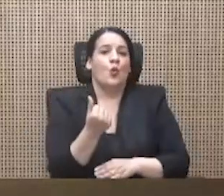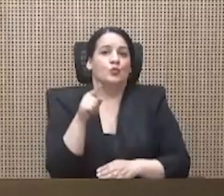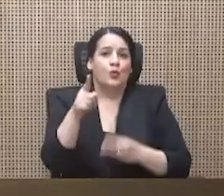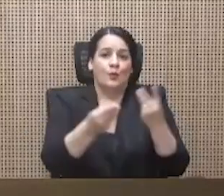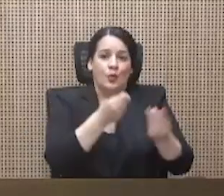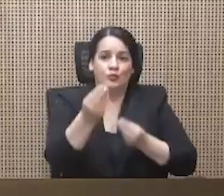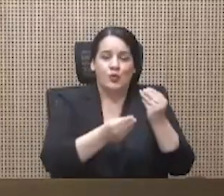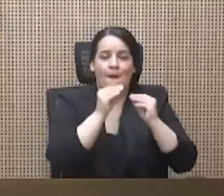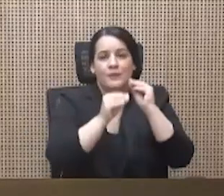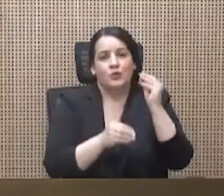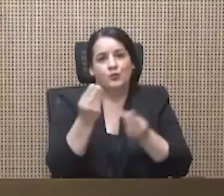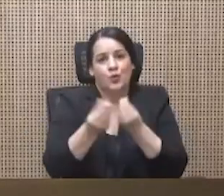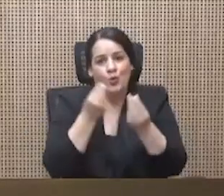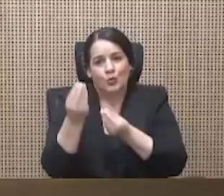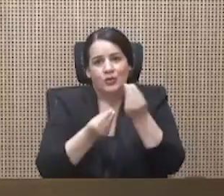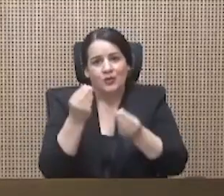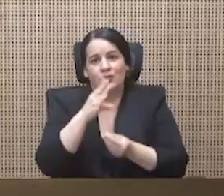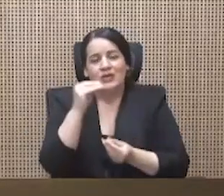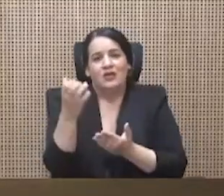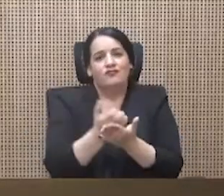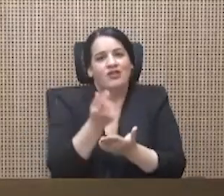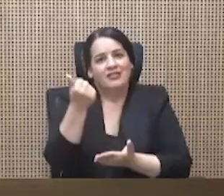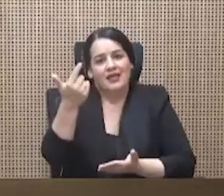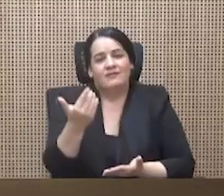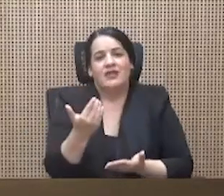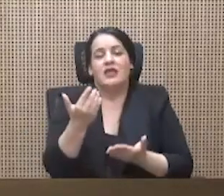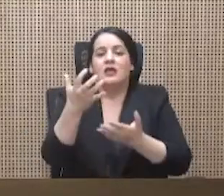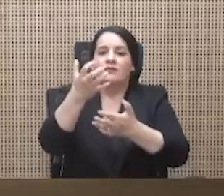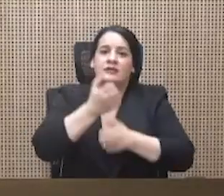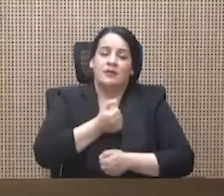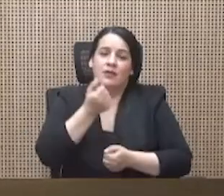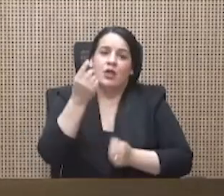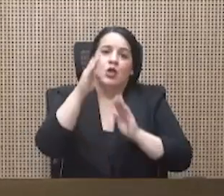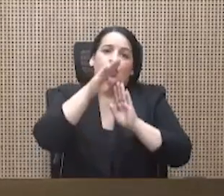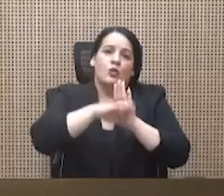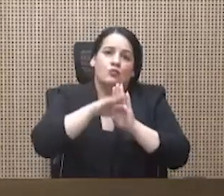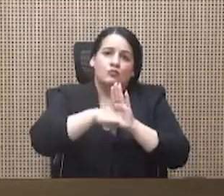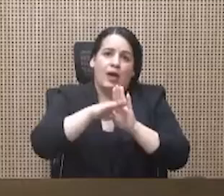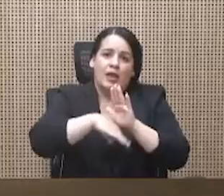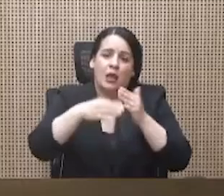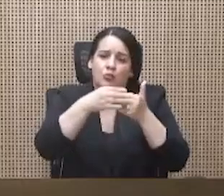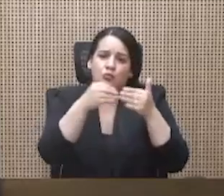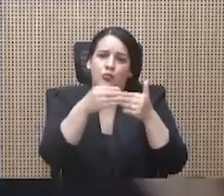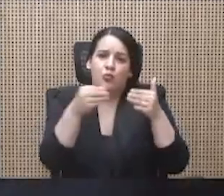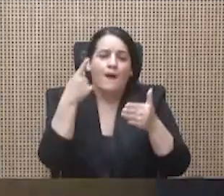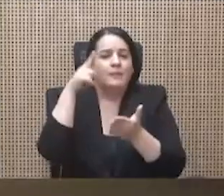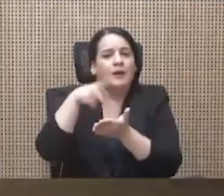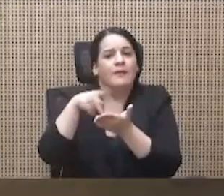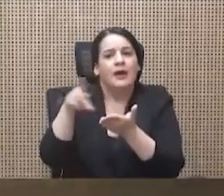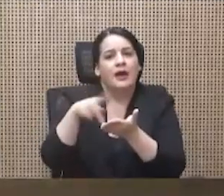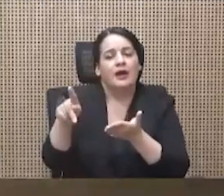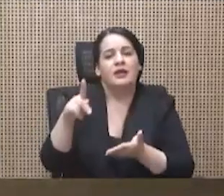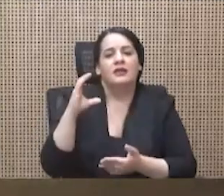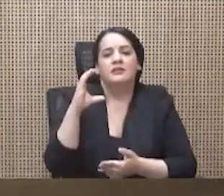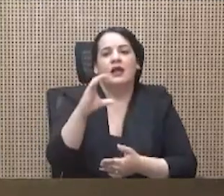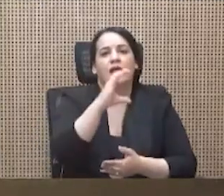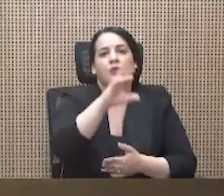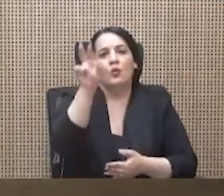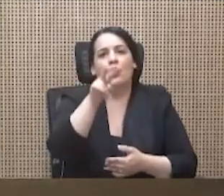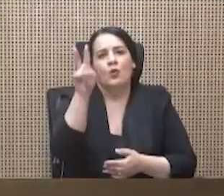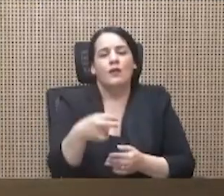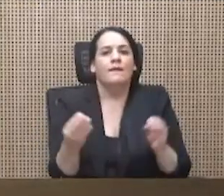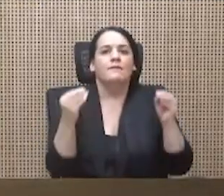rentables, al mismo tiempo que reciben dólares baratos para pagar salarios en colones cada vez más